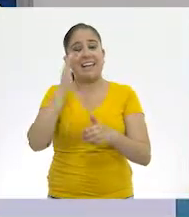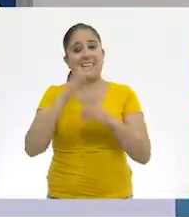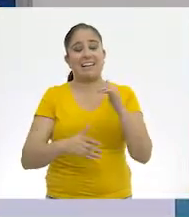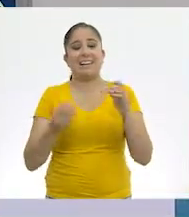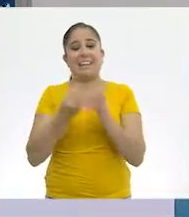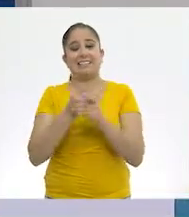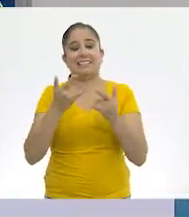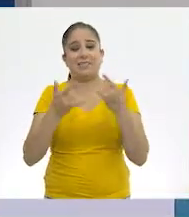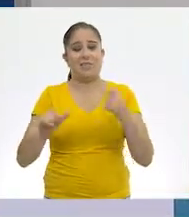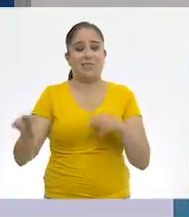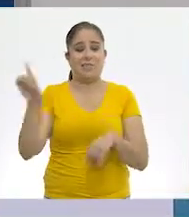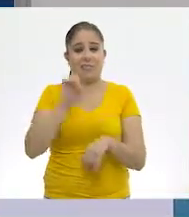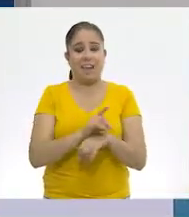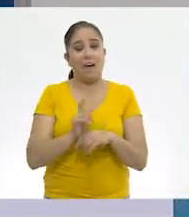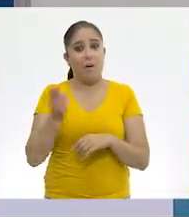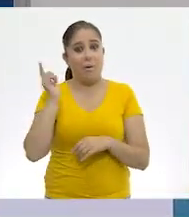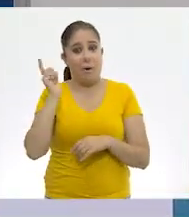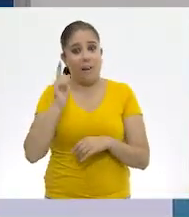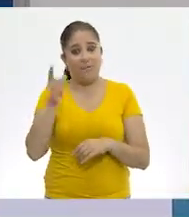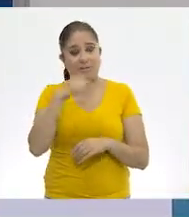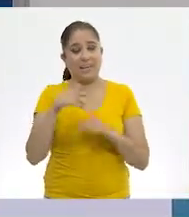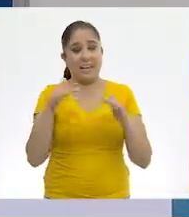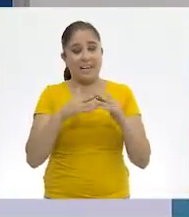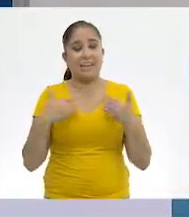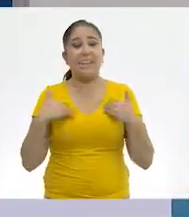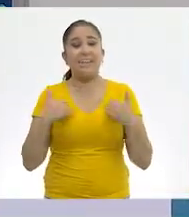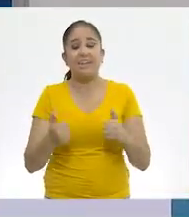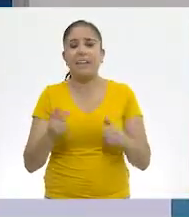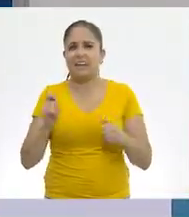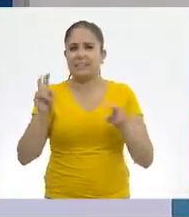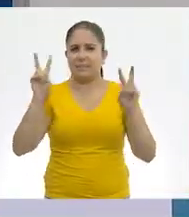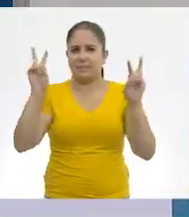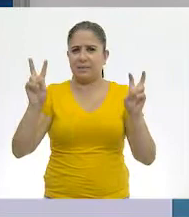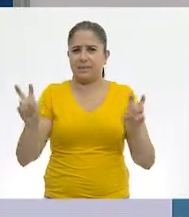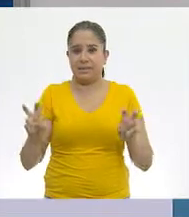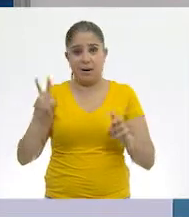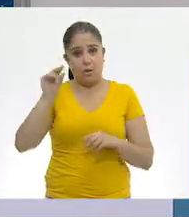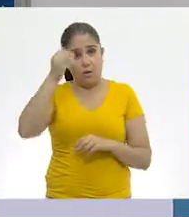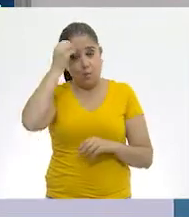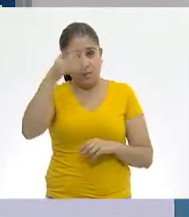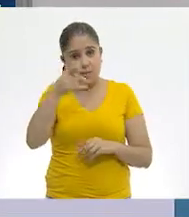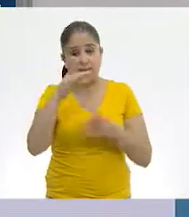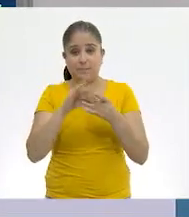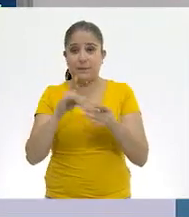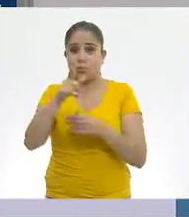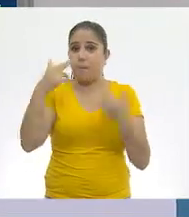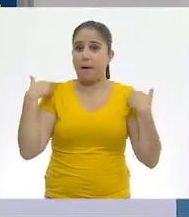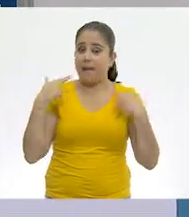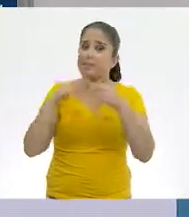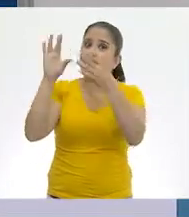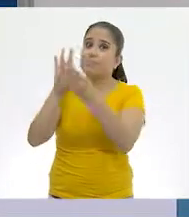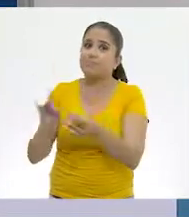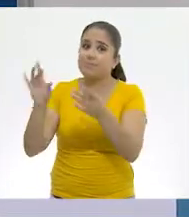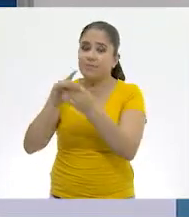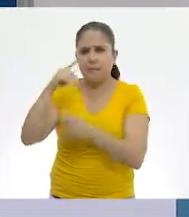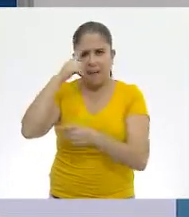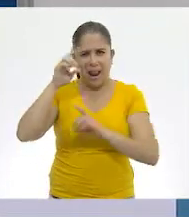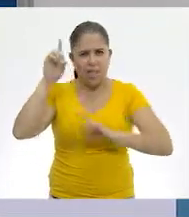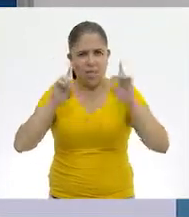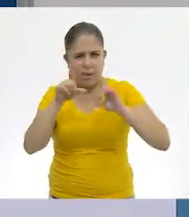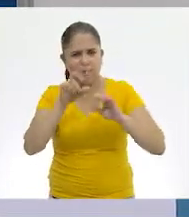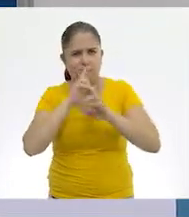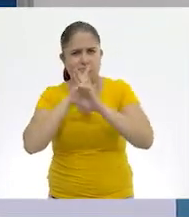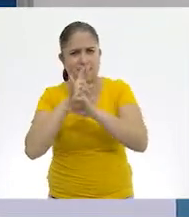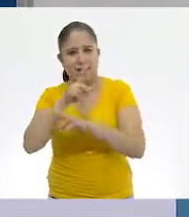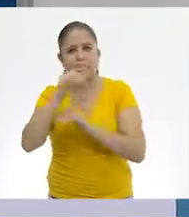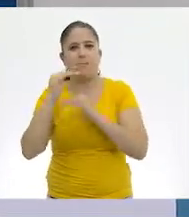de historia del día de hoy. Esperamos que en casa hayan comprendido estos temas y no olviden comentarlo con sus maestras y maestros para aclarar sus dudas y